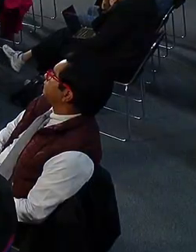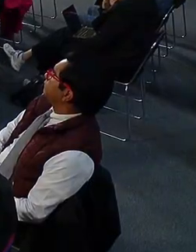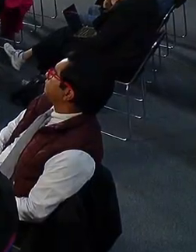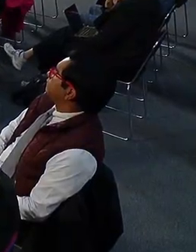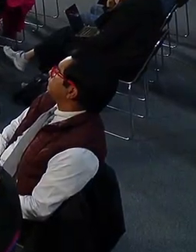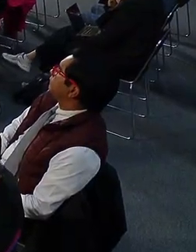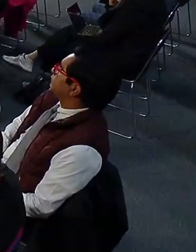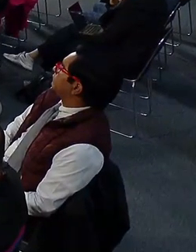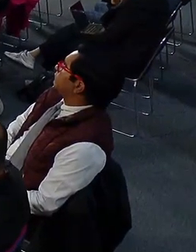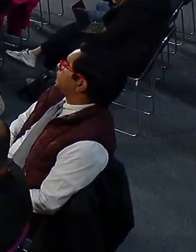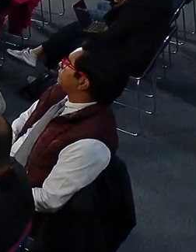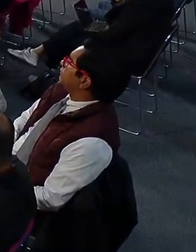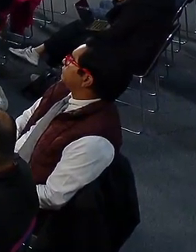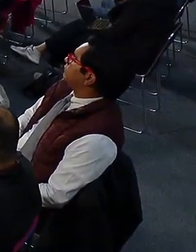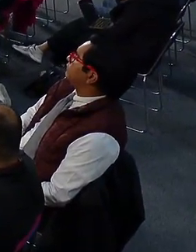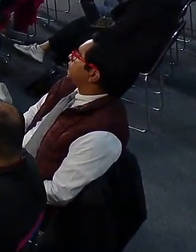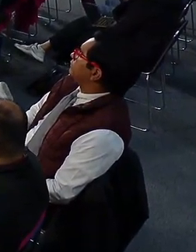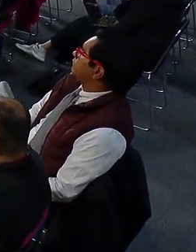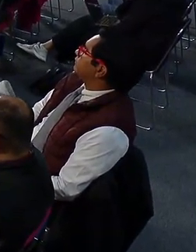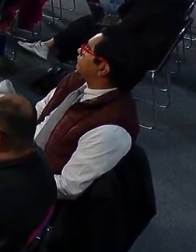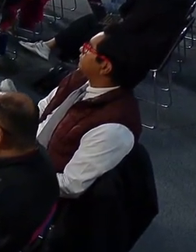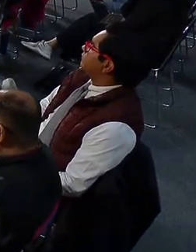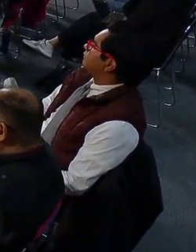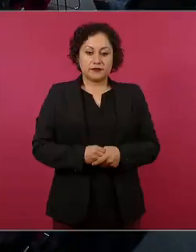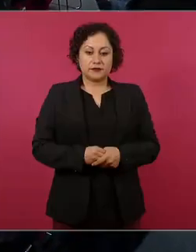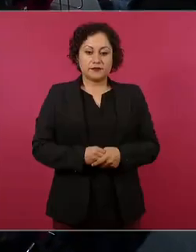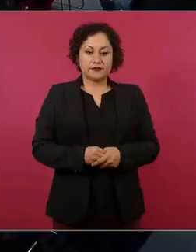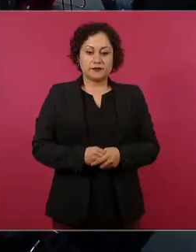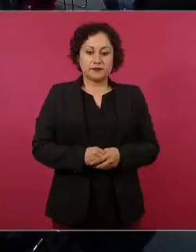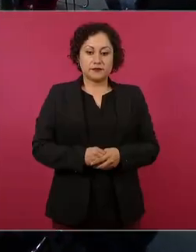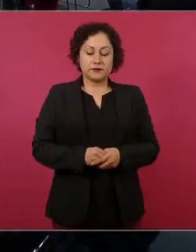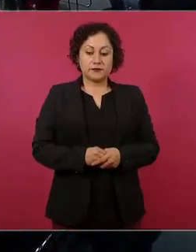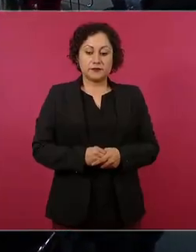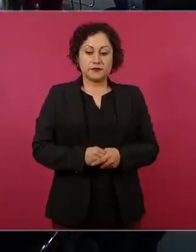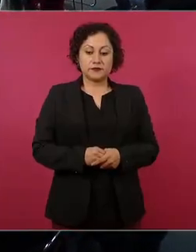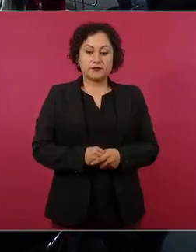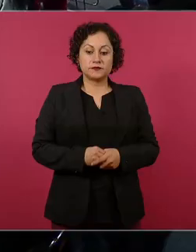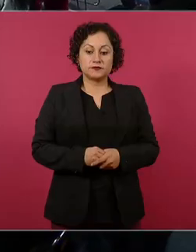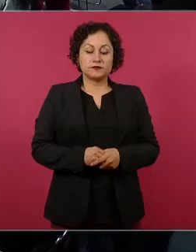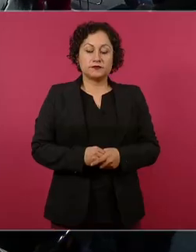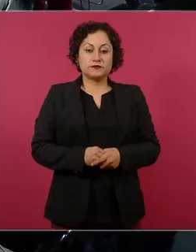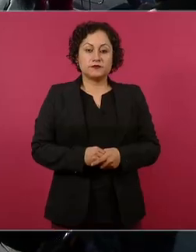Ya también estaba surgiendo el predominio